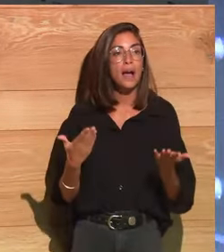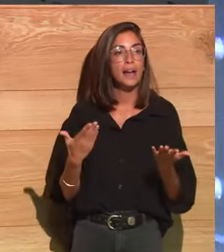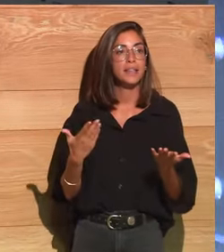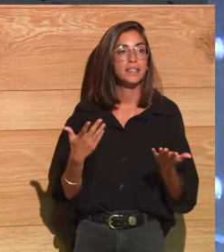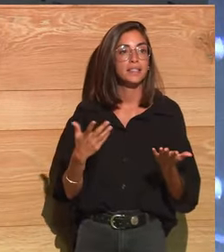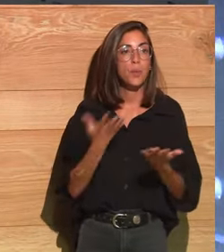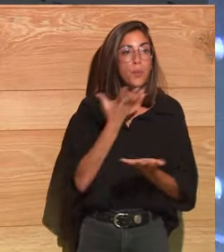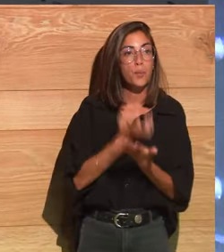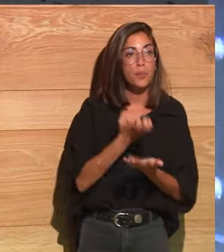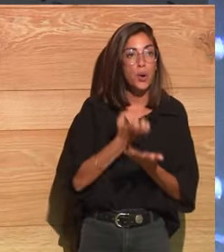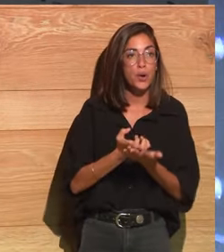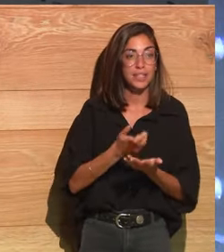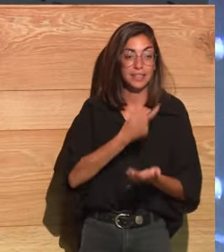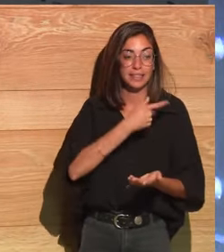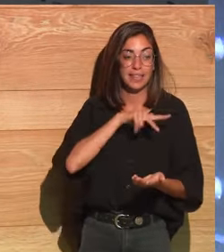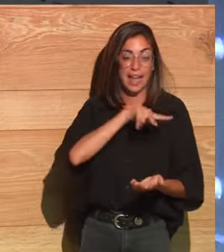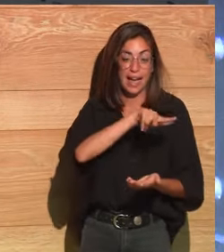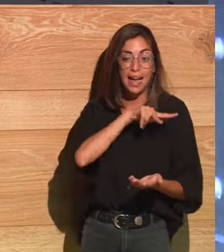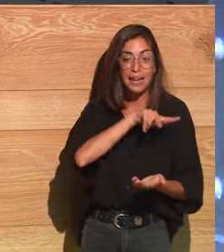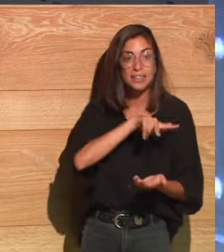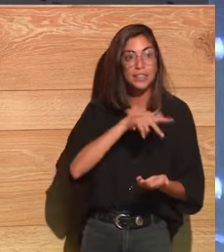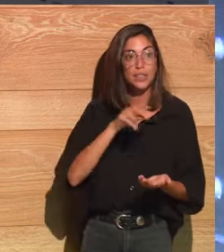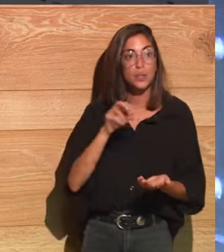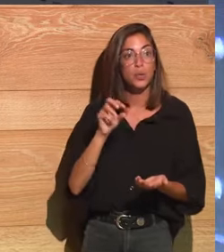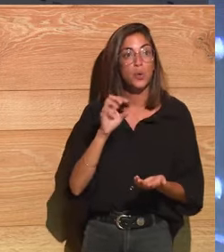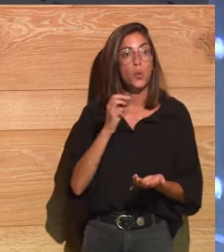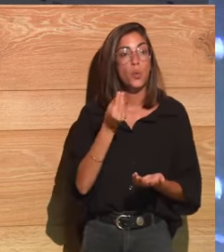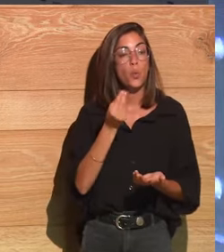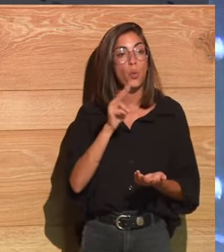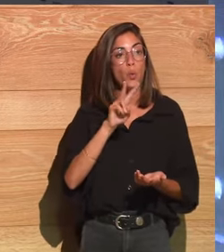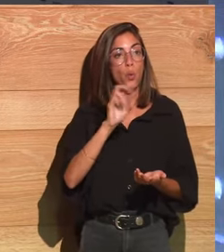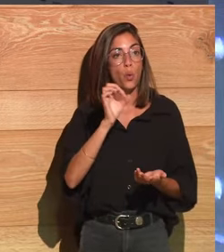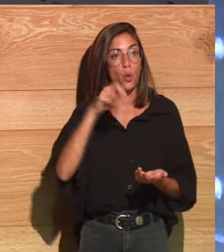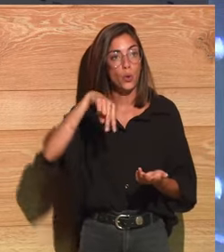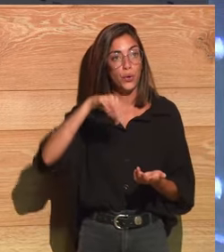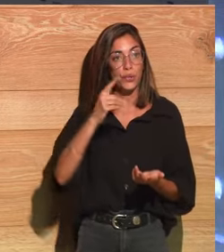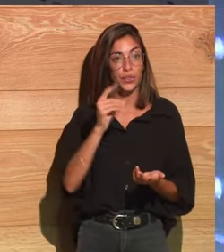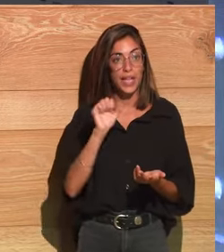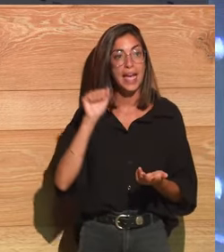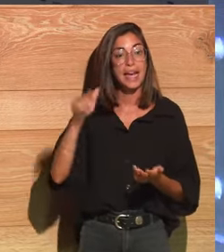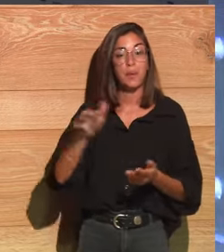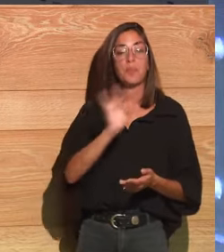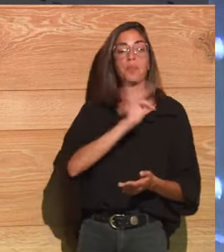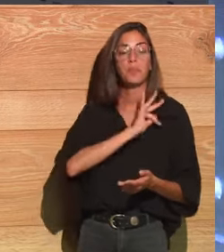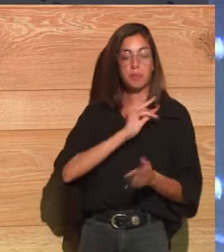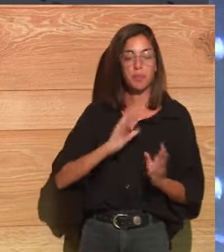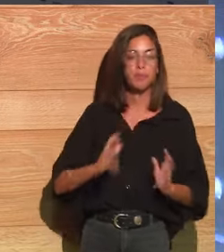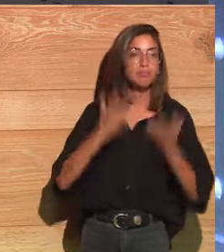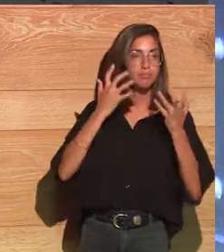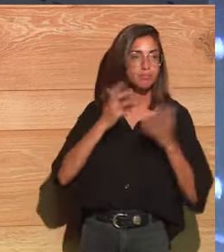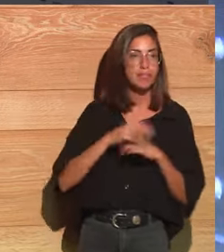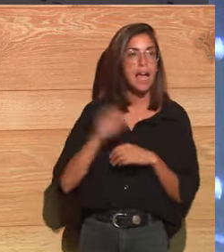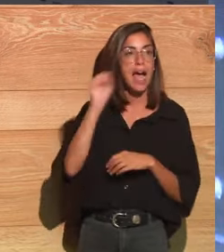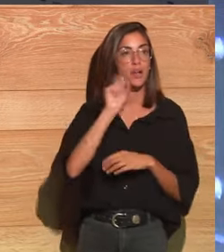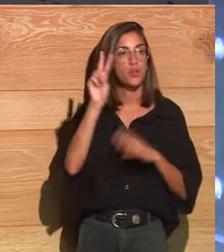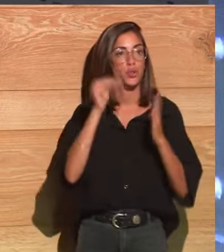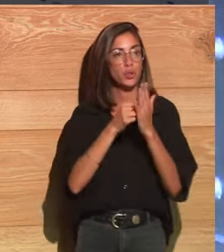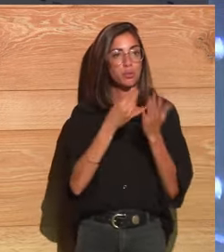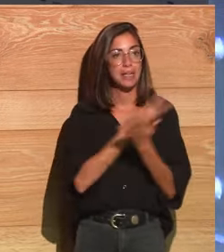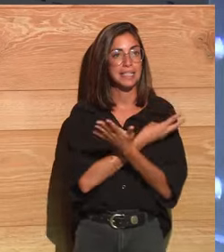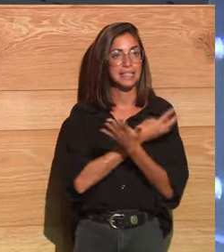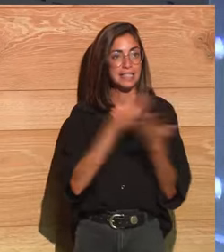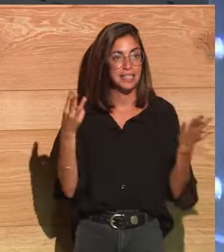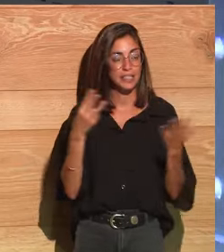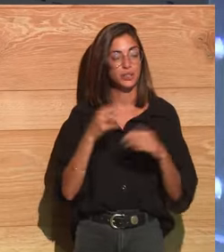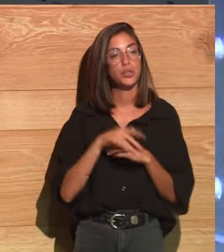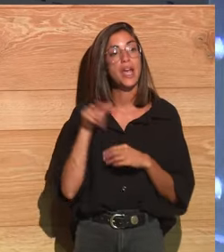exitoso podcast en español que se llama Cuonda, por el que ganó un premio Ondas en 2018. Y actualmente es el director del FECICT,